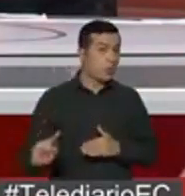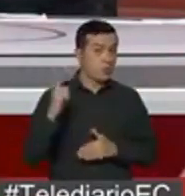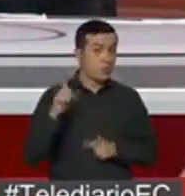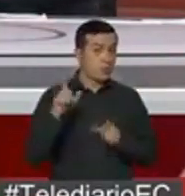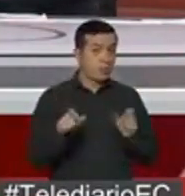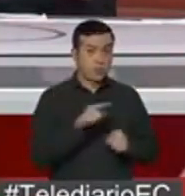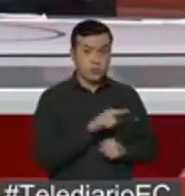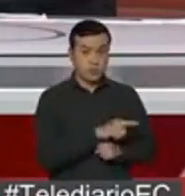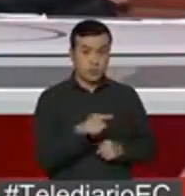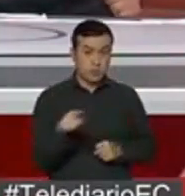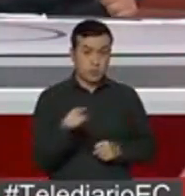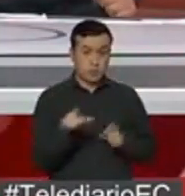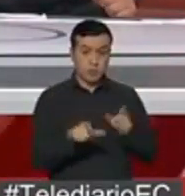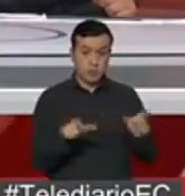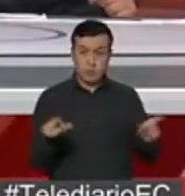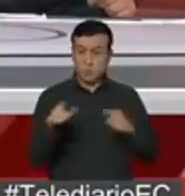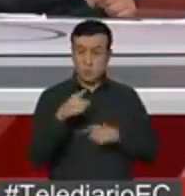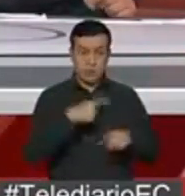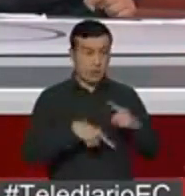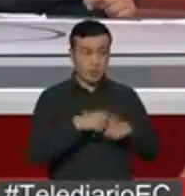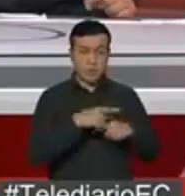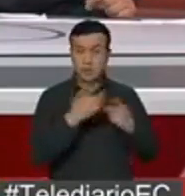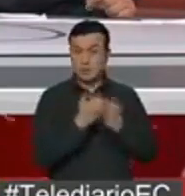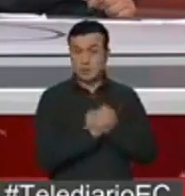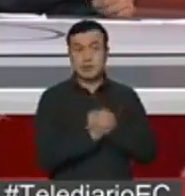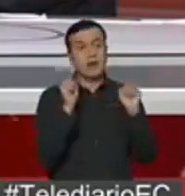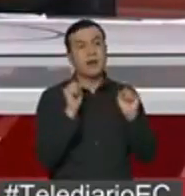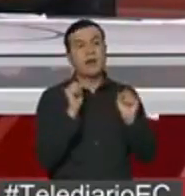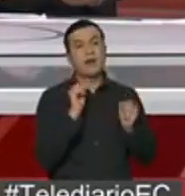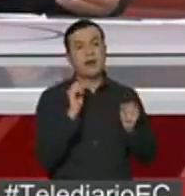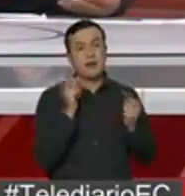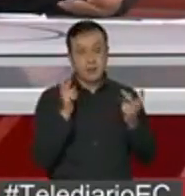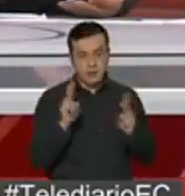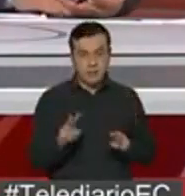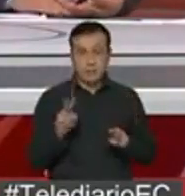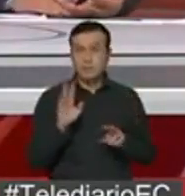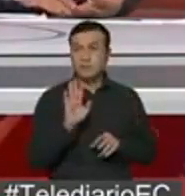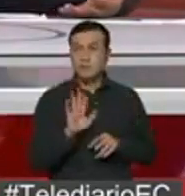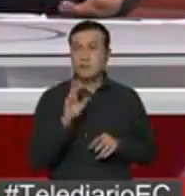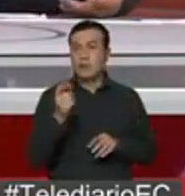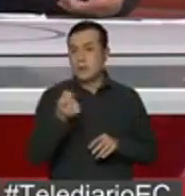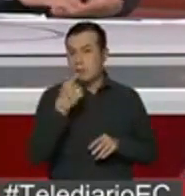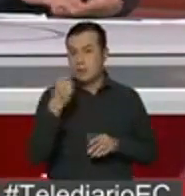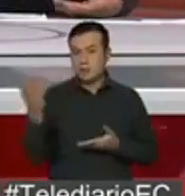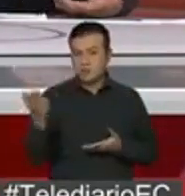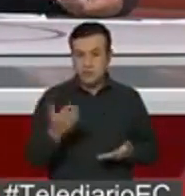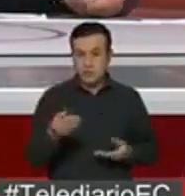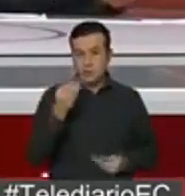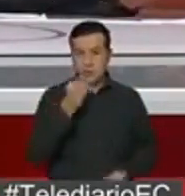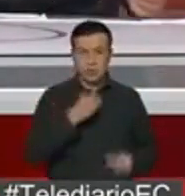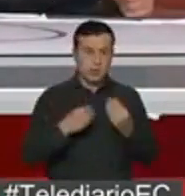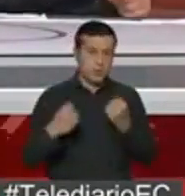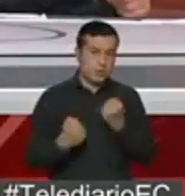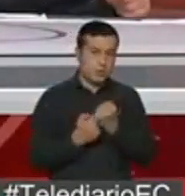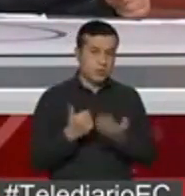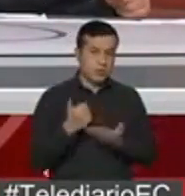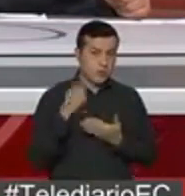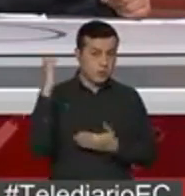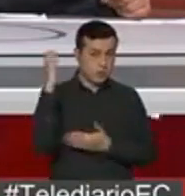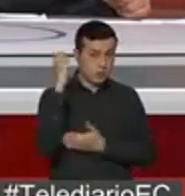personas las que han logrado felizmente traer de regreso a Ecuador, sino también poder trasladar medicinas, alimentos y apoyos para la